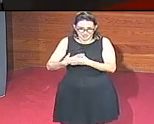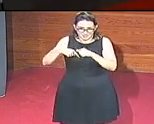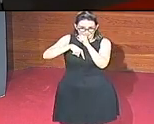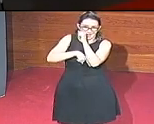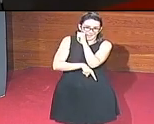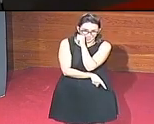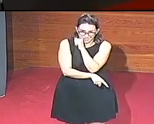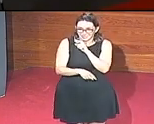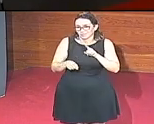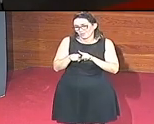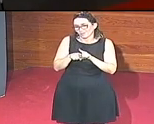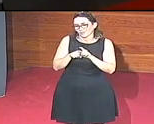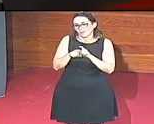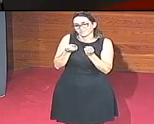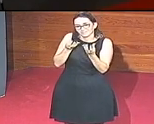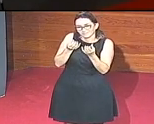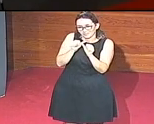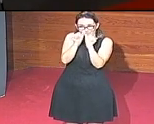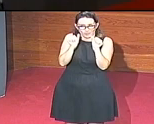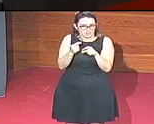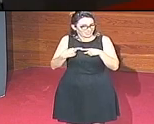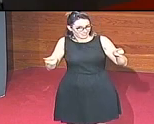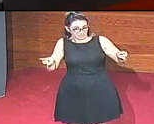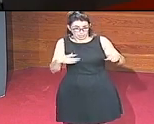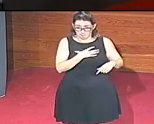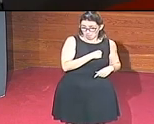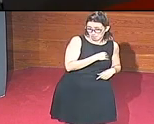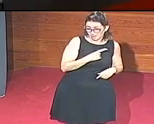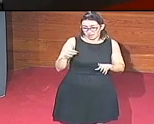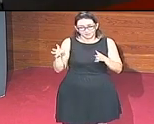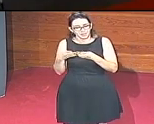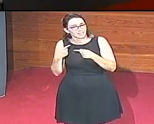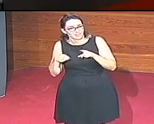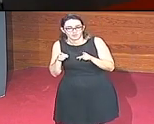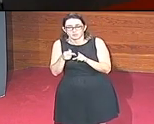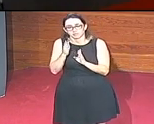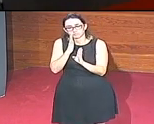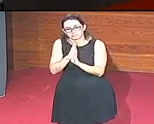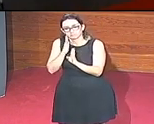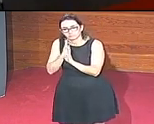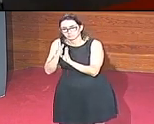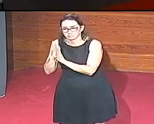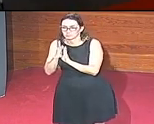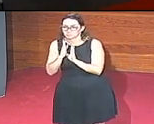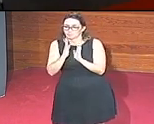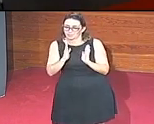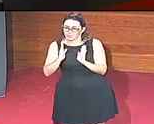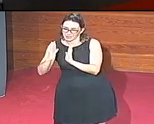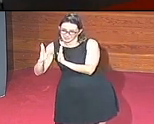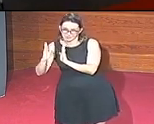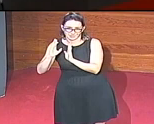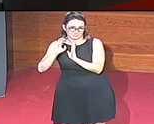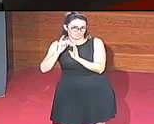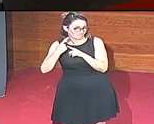otra forma de contarlo y cuenta es lo mismo pero lo mismo más secuencial más por partes esto te